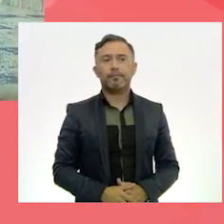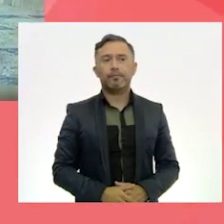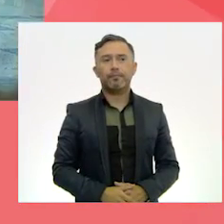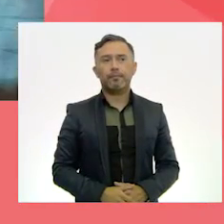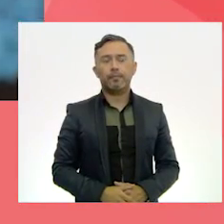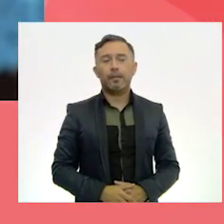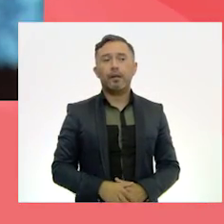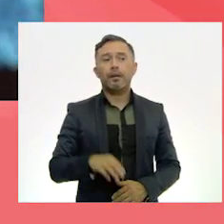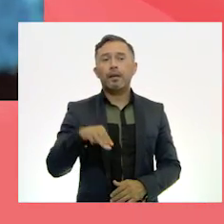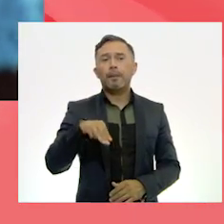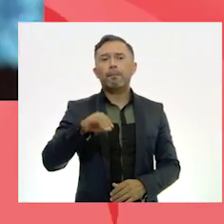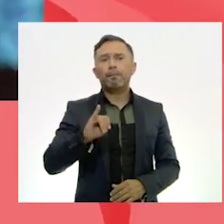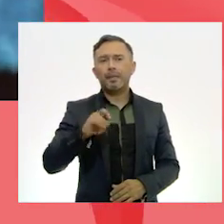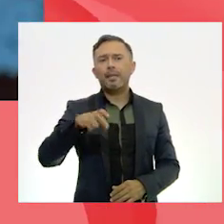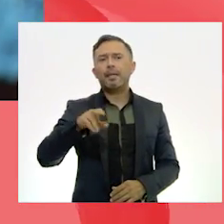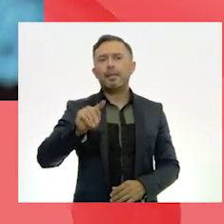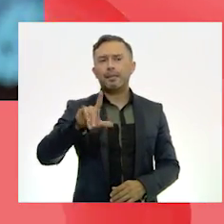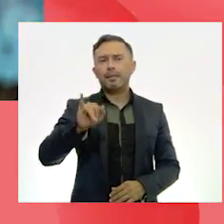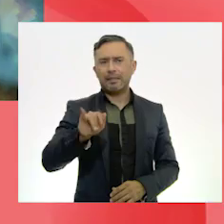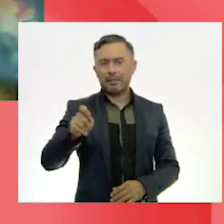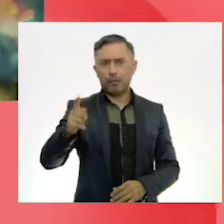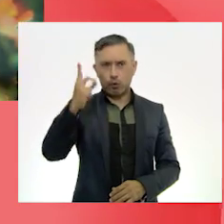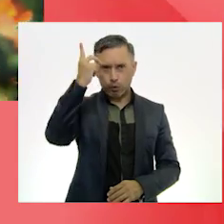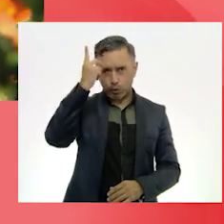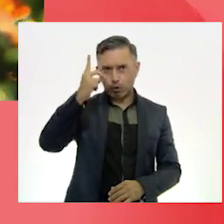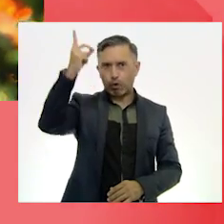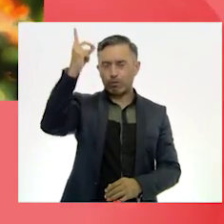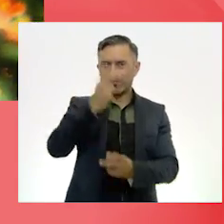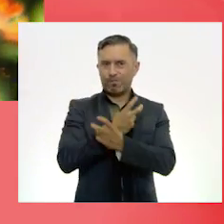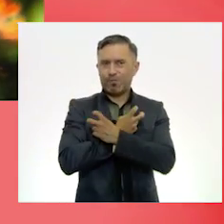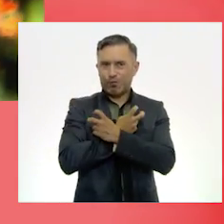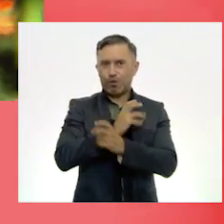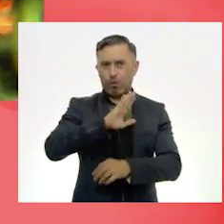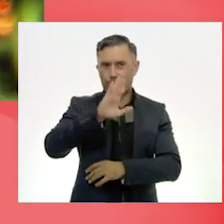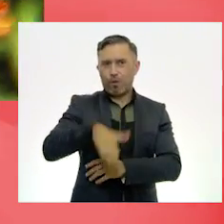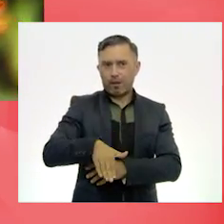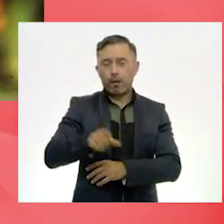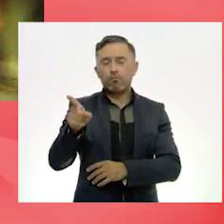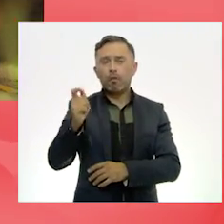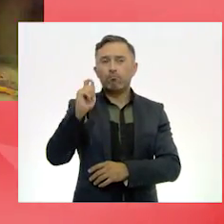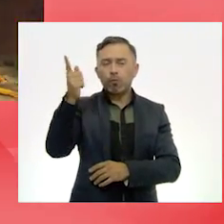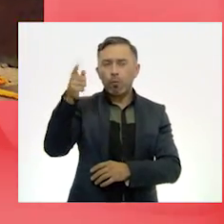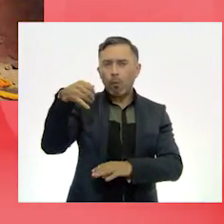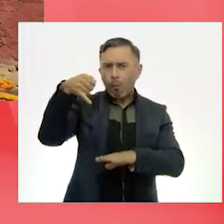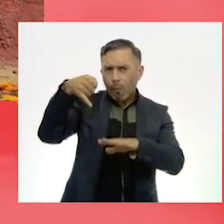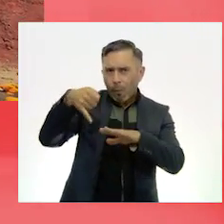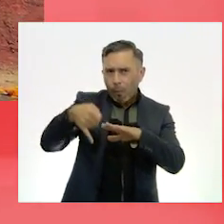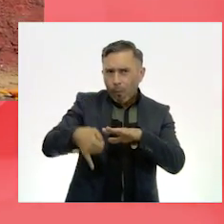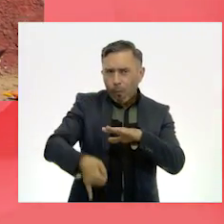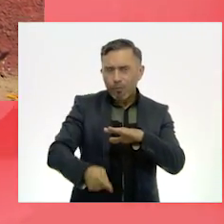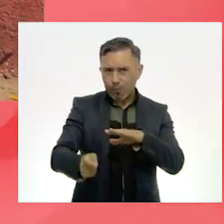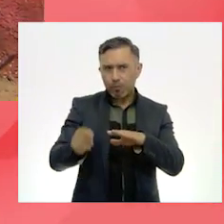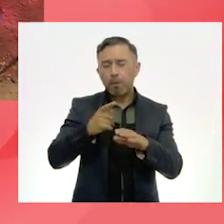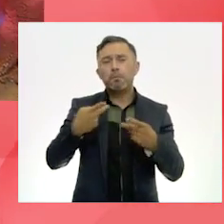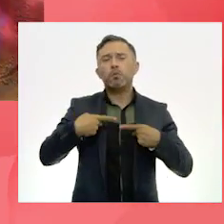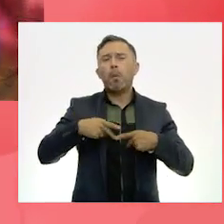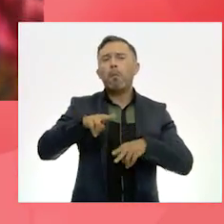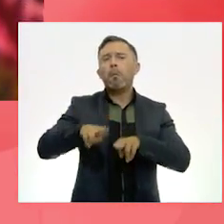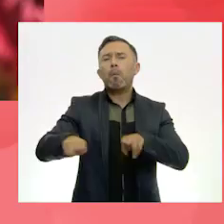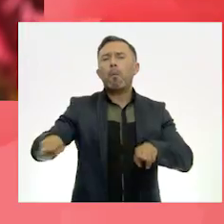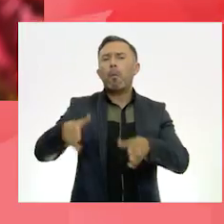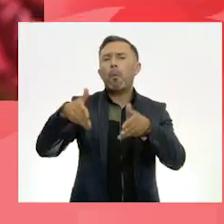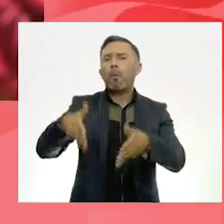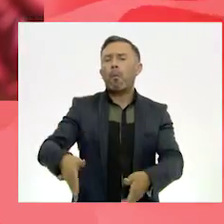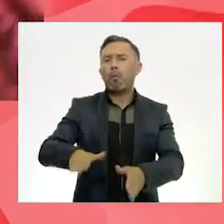Miquixtli es el dios de la muerte, el señor de las profundidades donde moran los muertos. Y esta fiesta es para él.